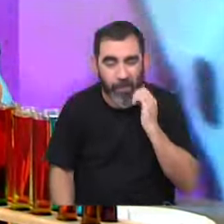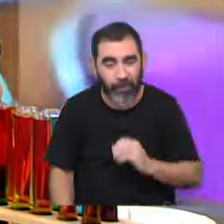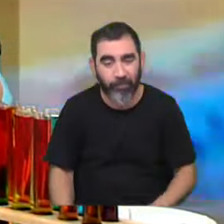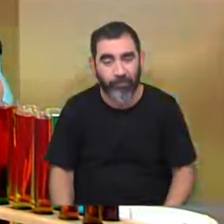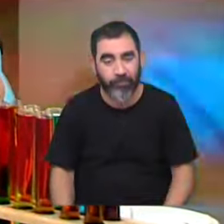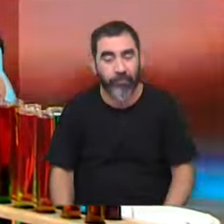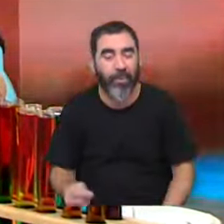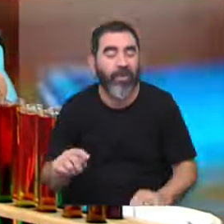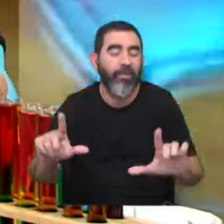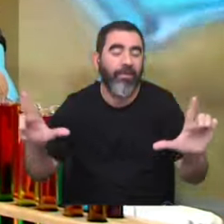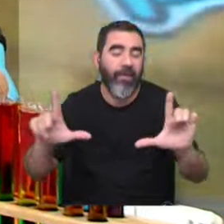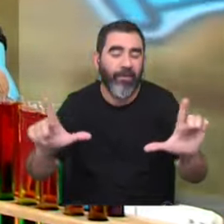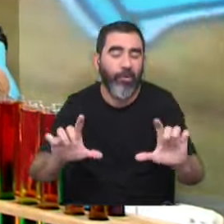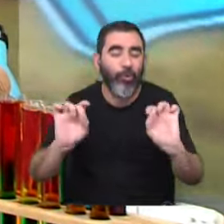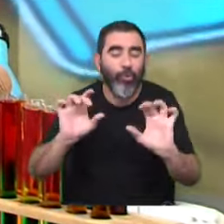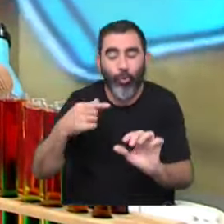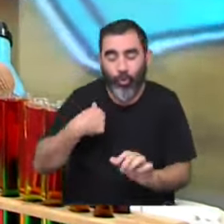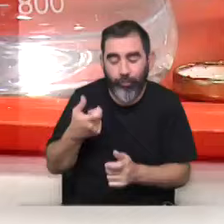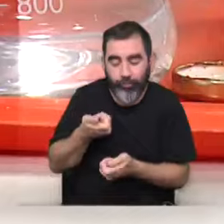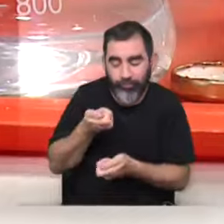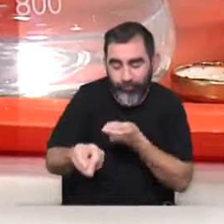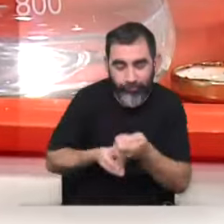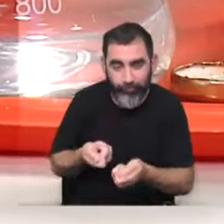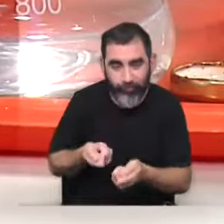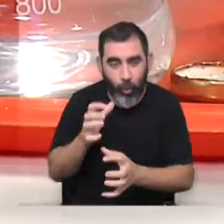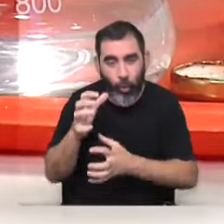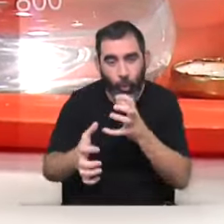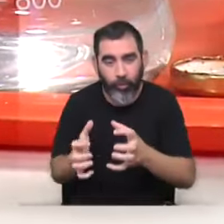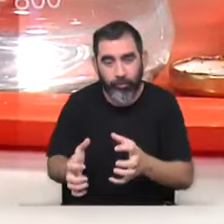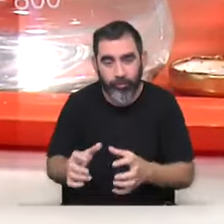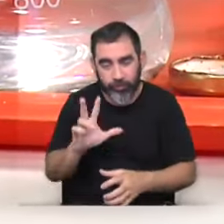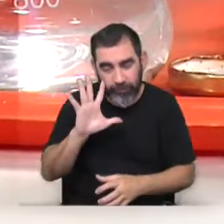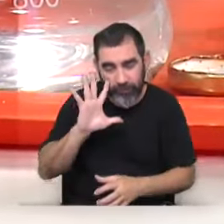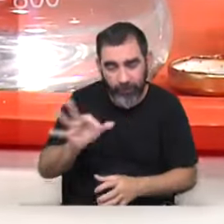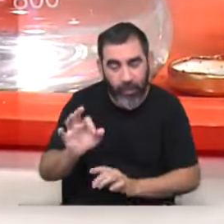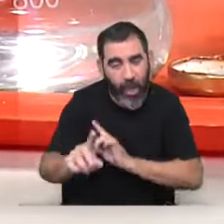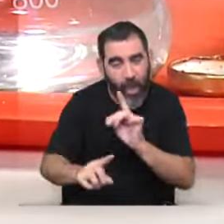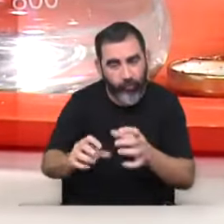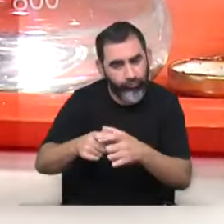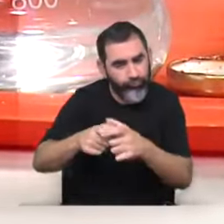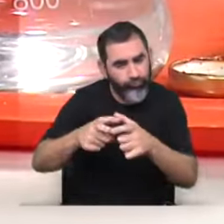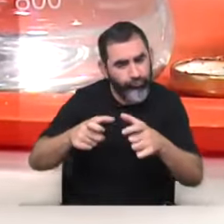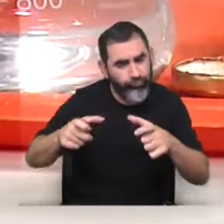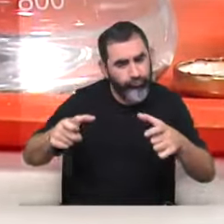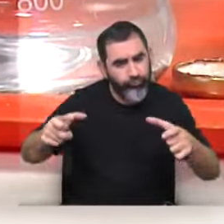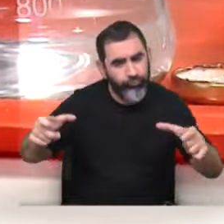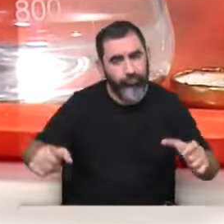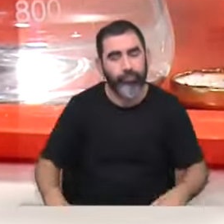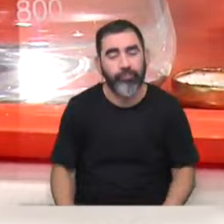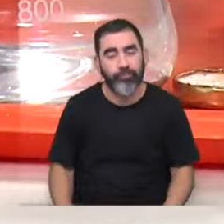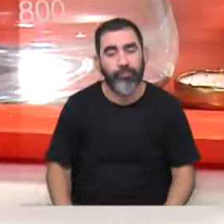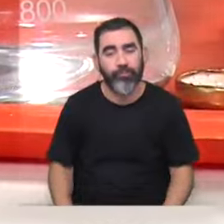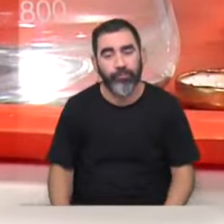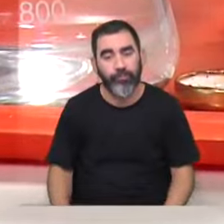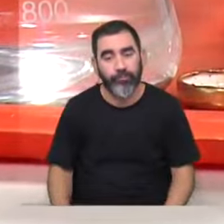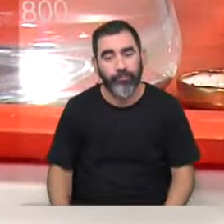tele, lo que vamos a hacer es poner acá. Y ya podemos ir observando alguna reacción que va sucediendo ahí. A